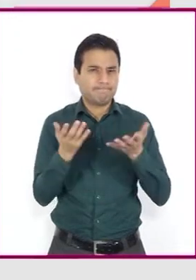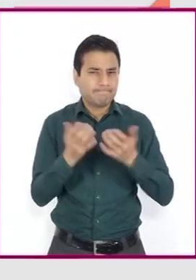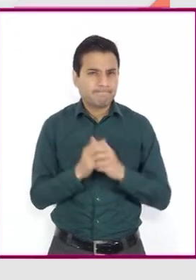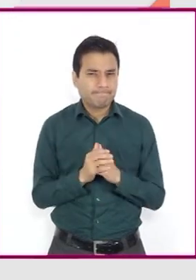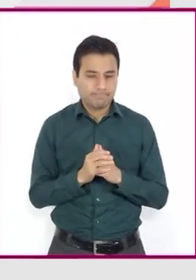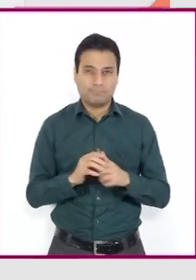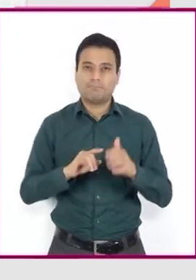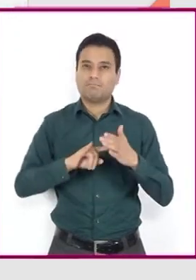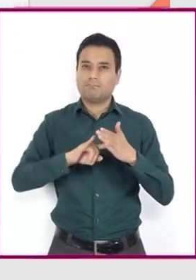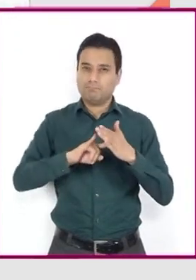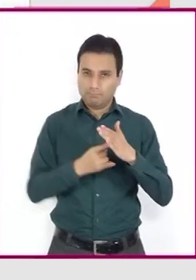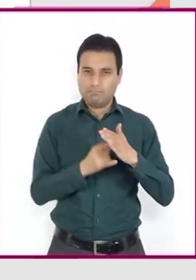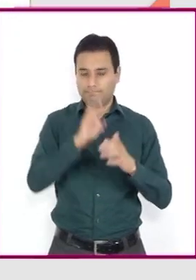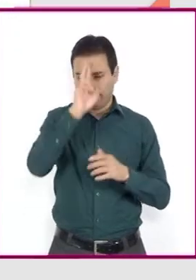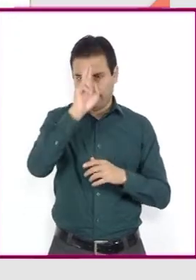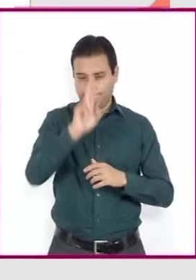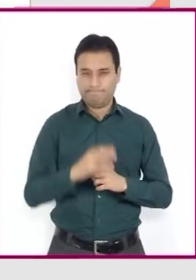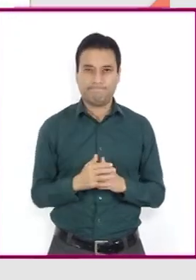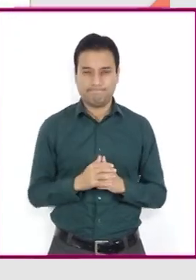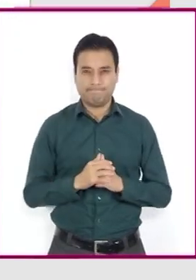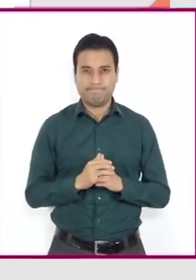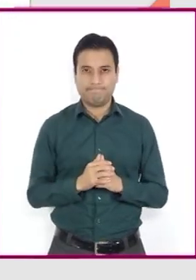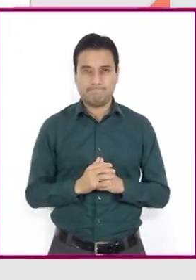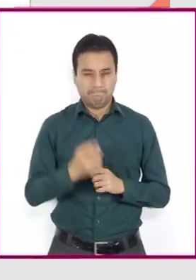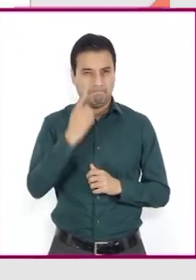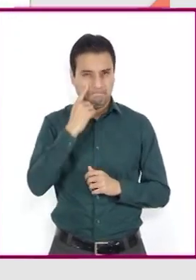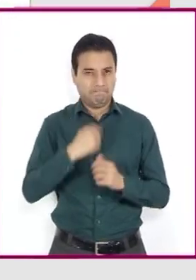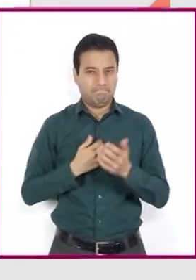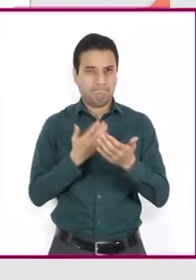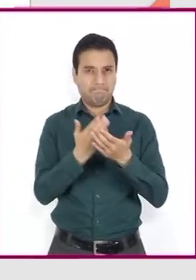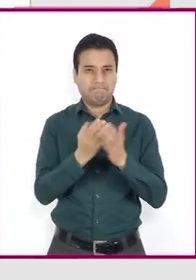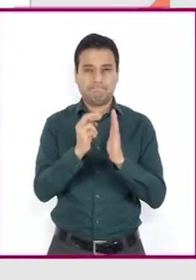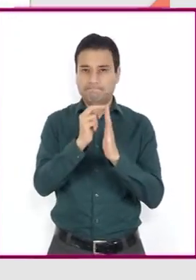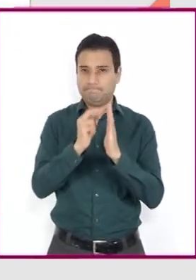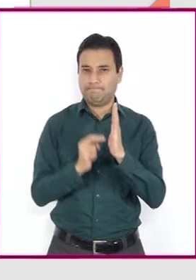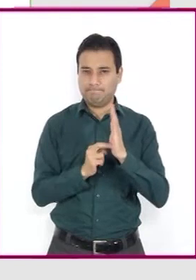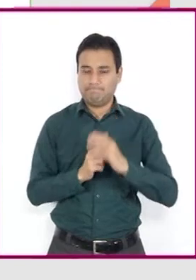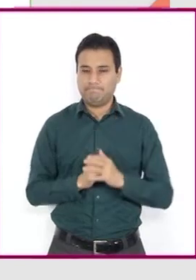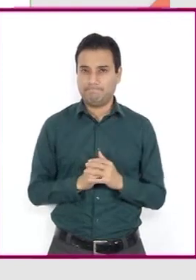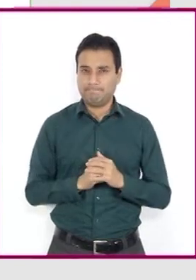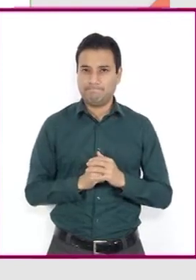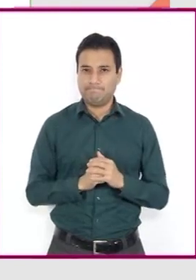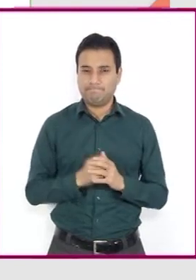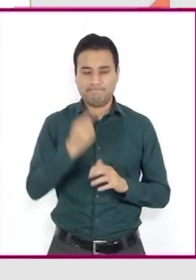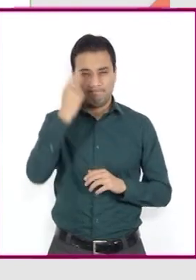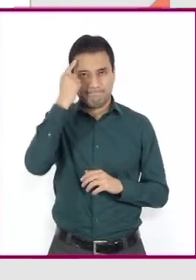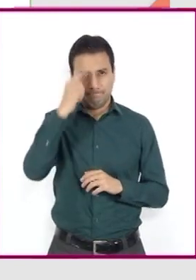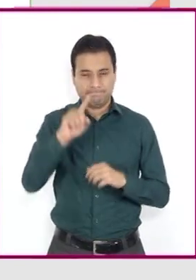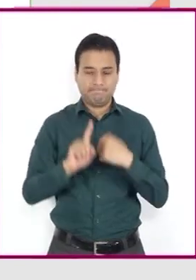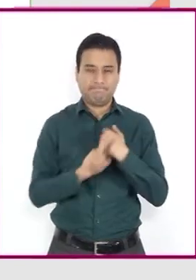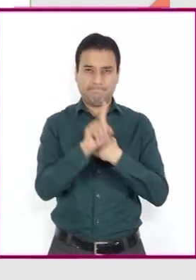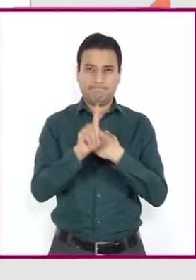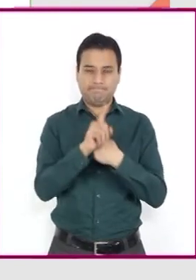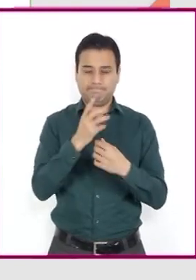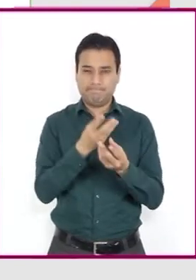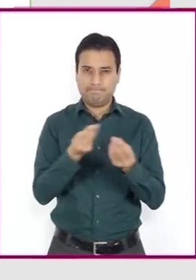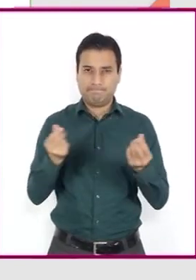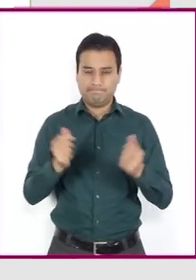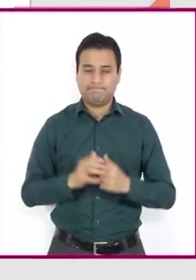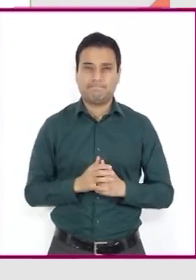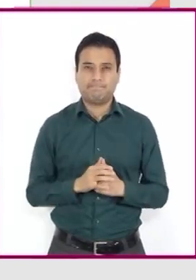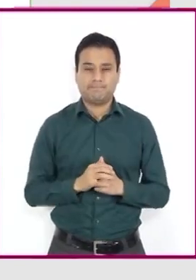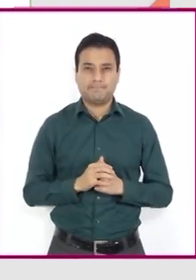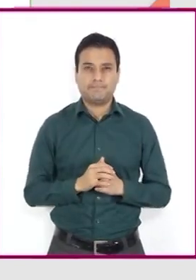horario. En consecuencia, vamos a proponer una regla que nos facilite terminar con la problemática. Ante